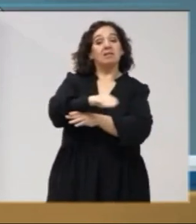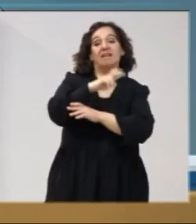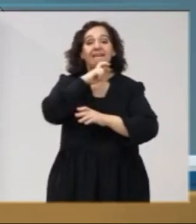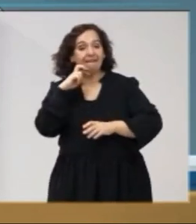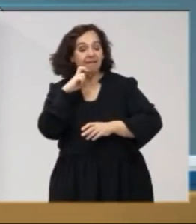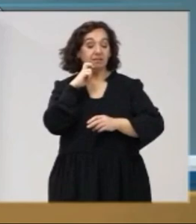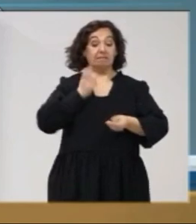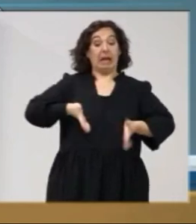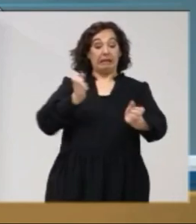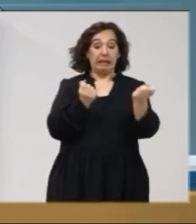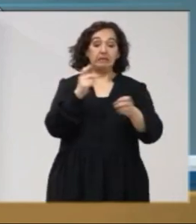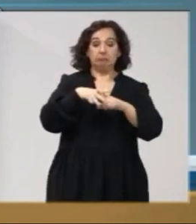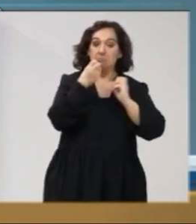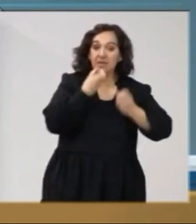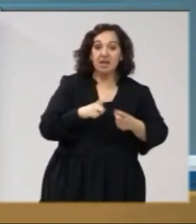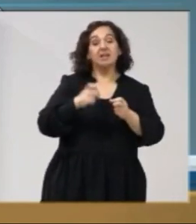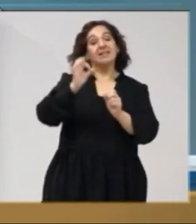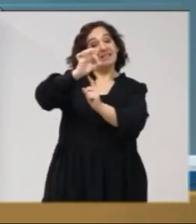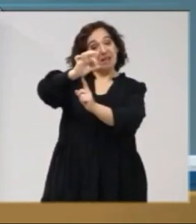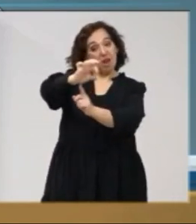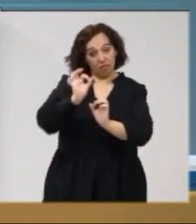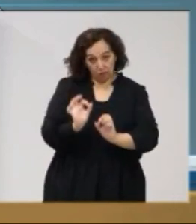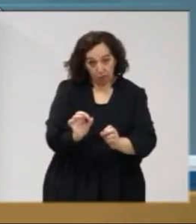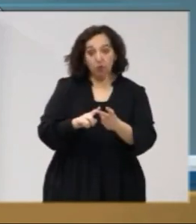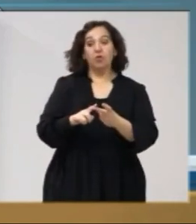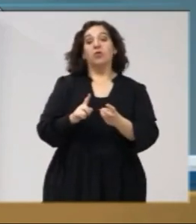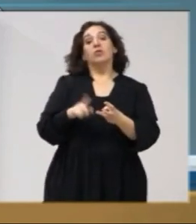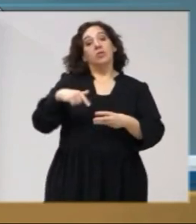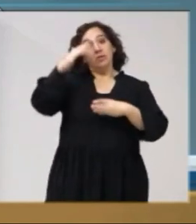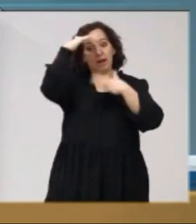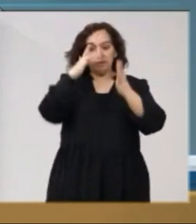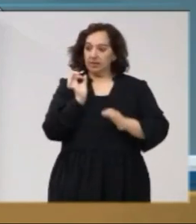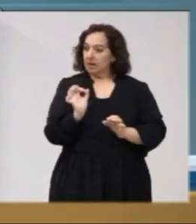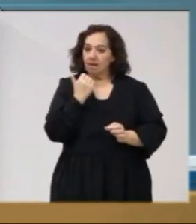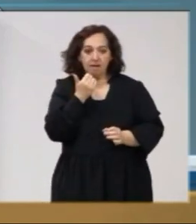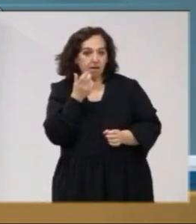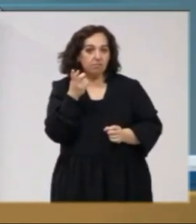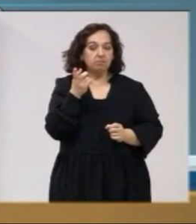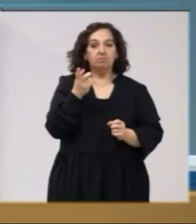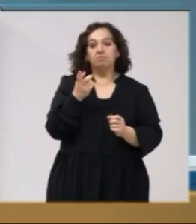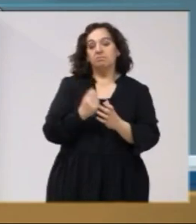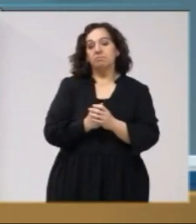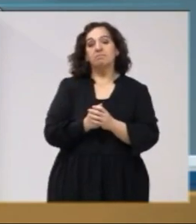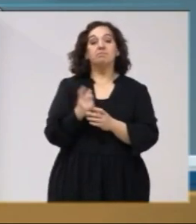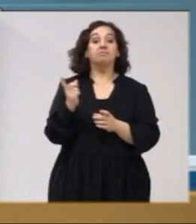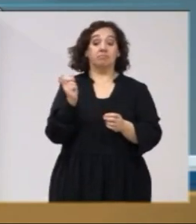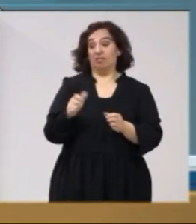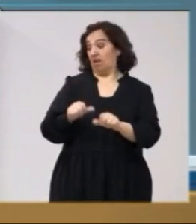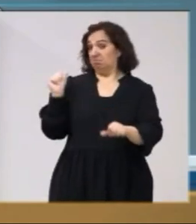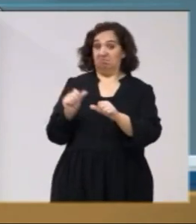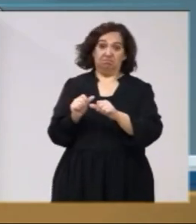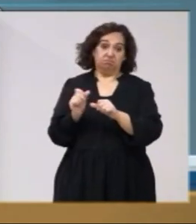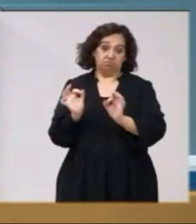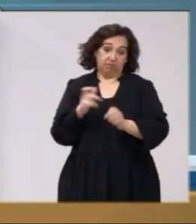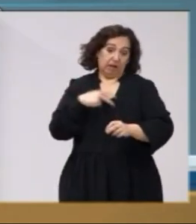carreteras en buen estado, de la señalización, de atender en el caso de que haya, como es frecuente en